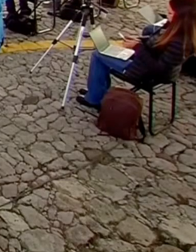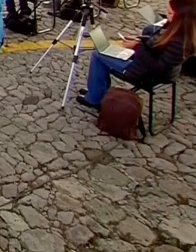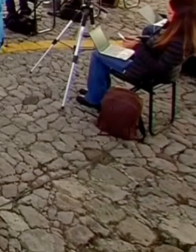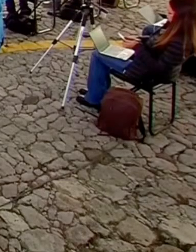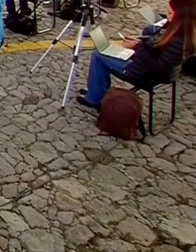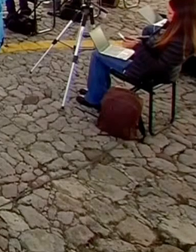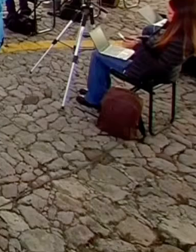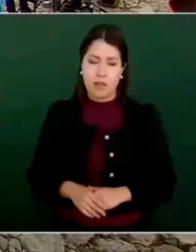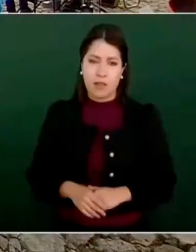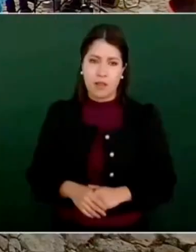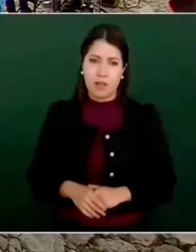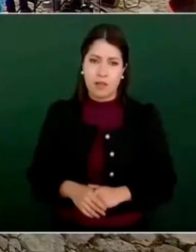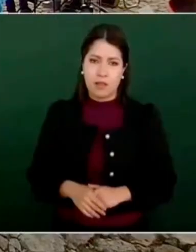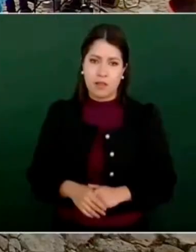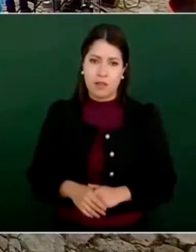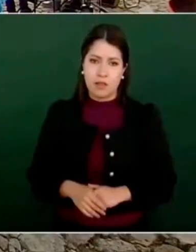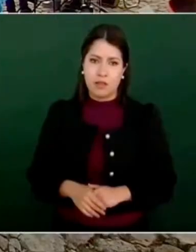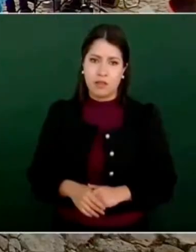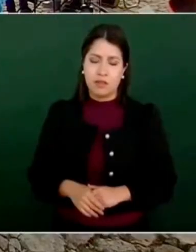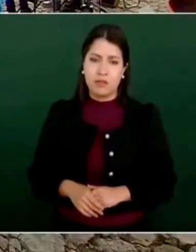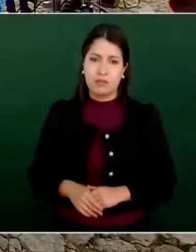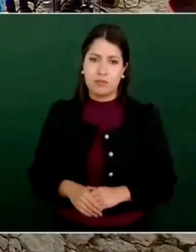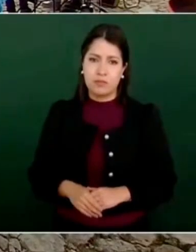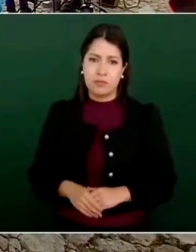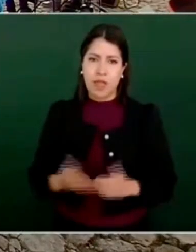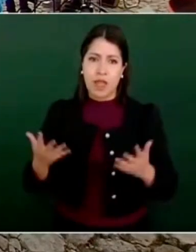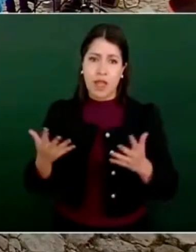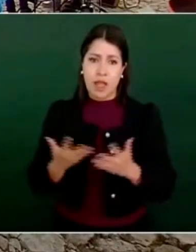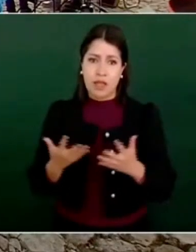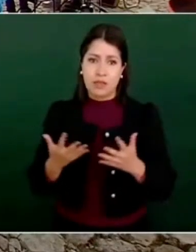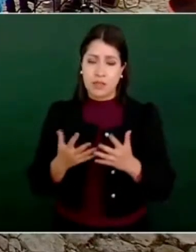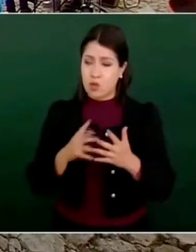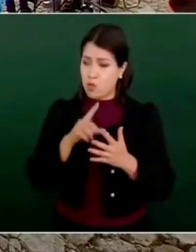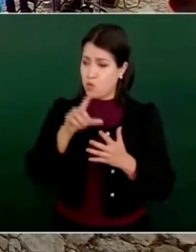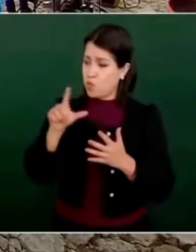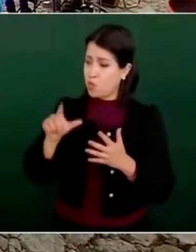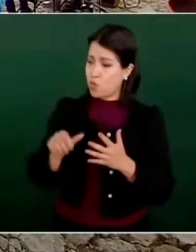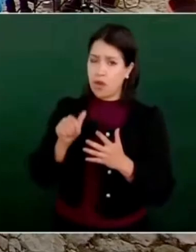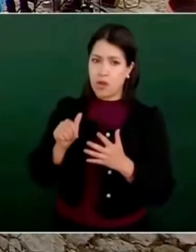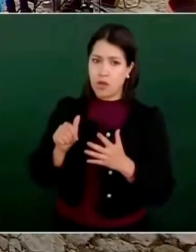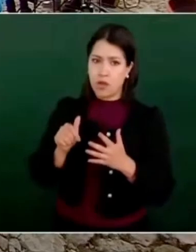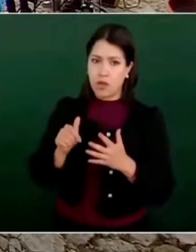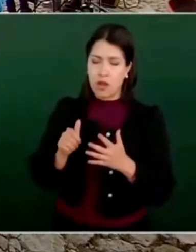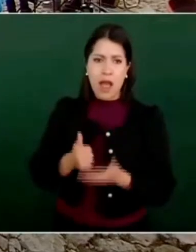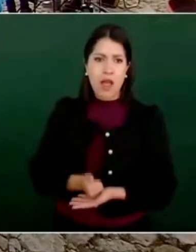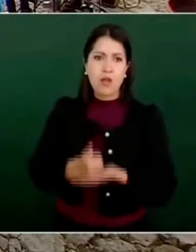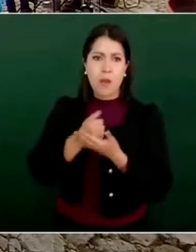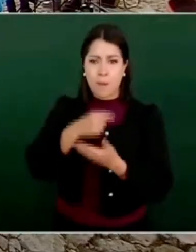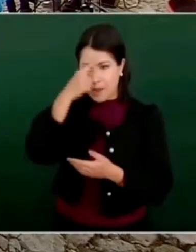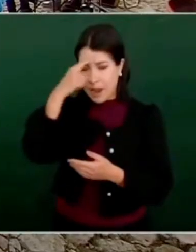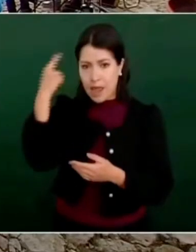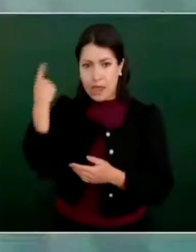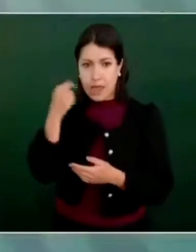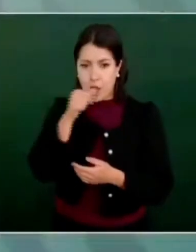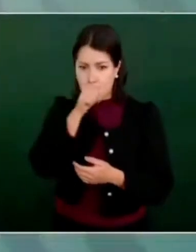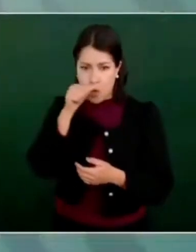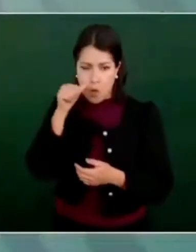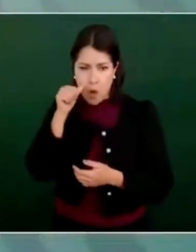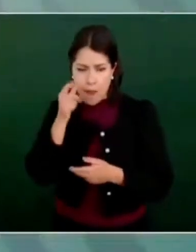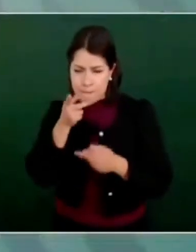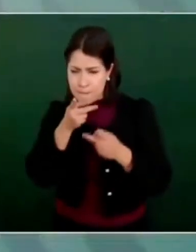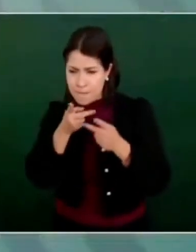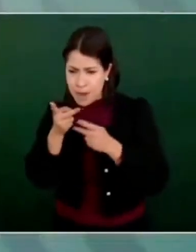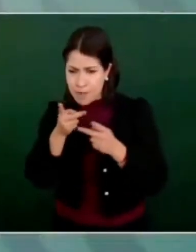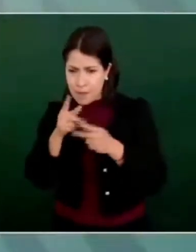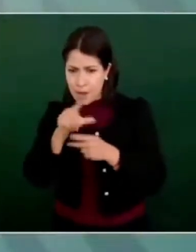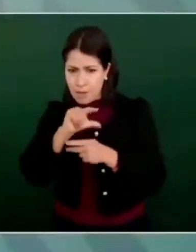que se llevó a cabo posteriormente, permitieron a Juárez ganar tiempo y preparar la retirada al